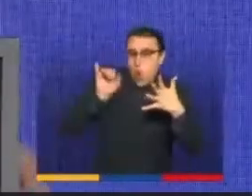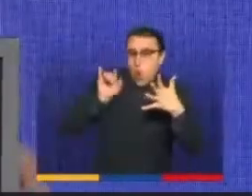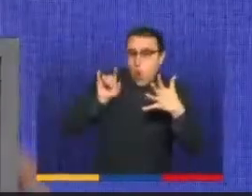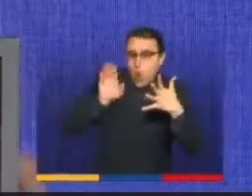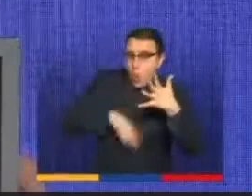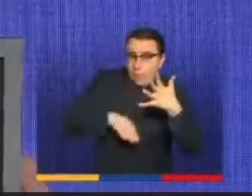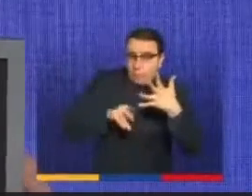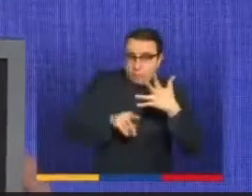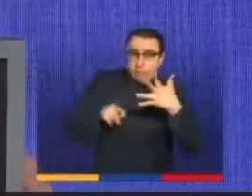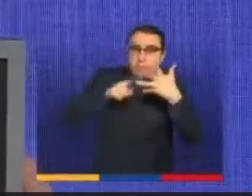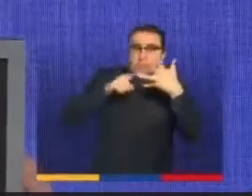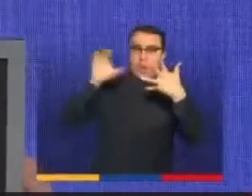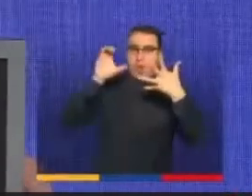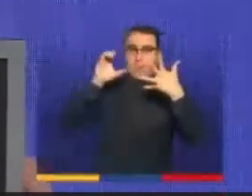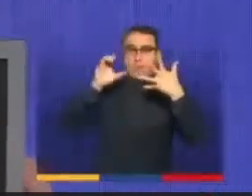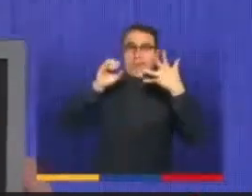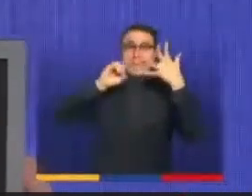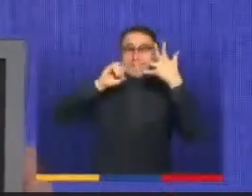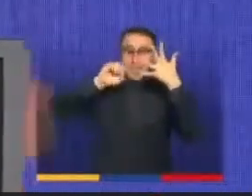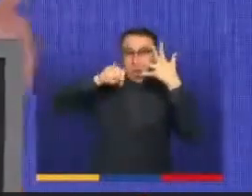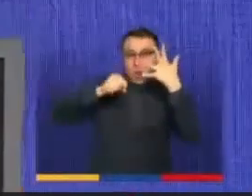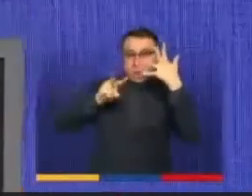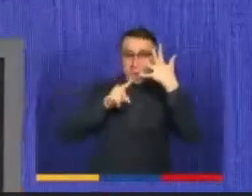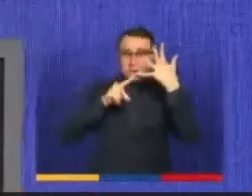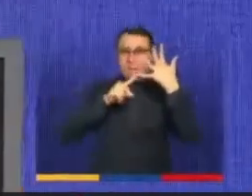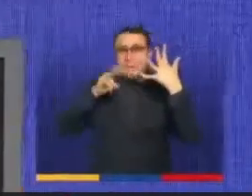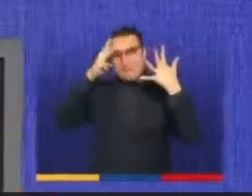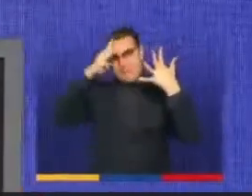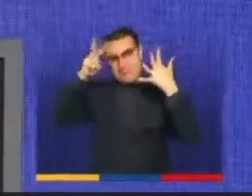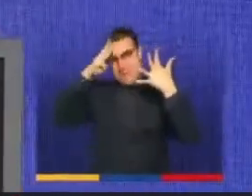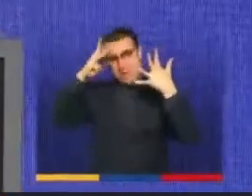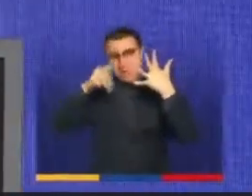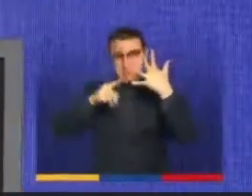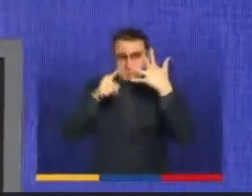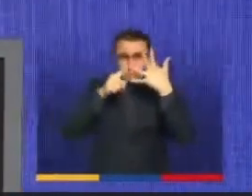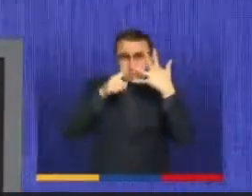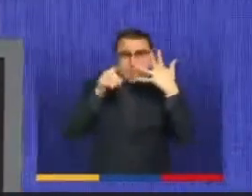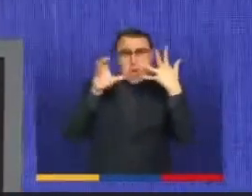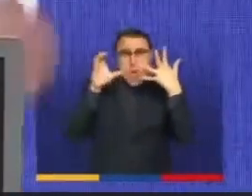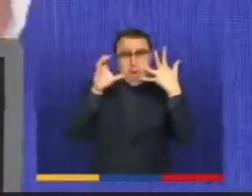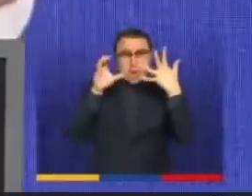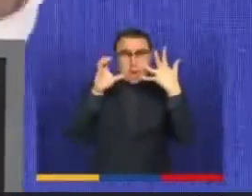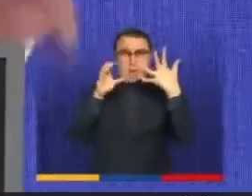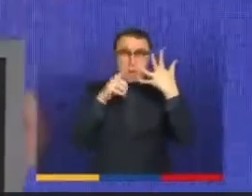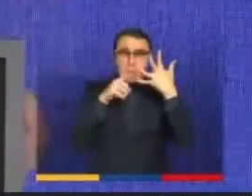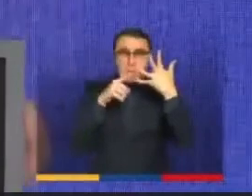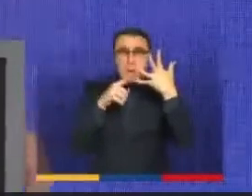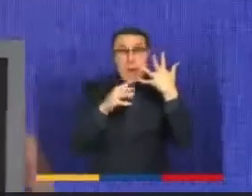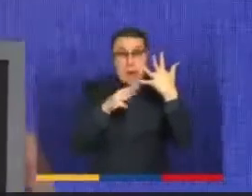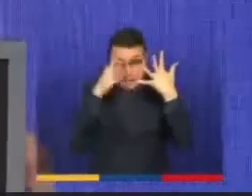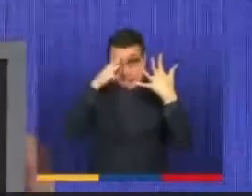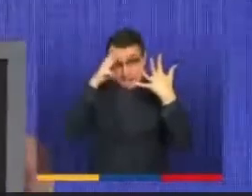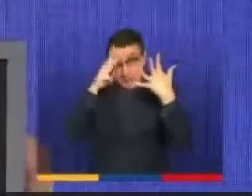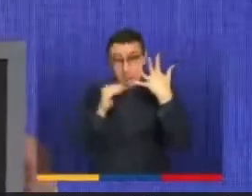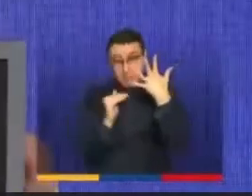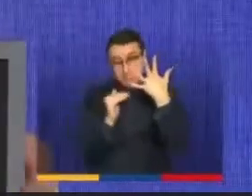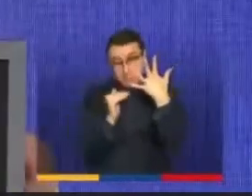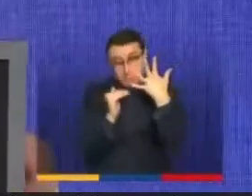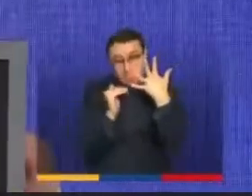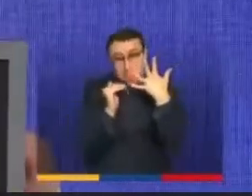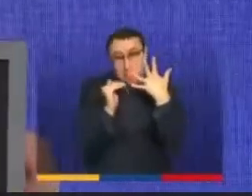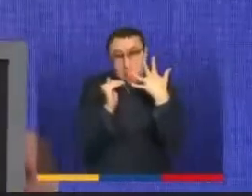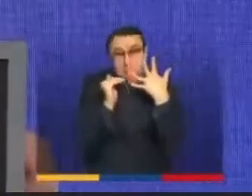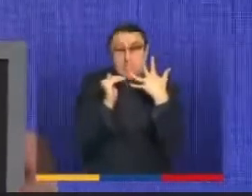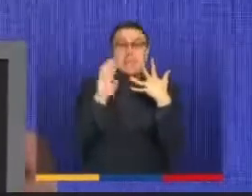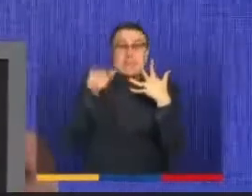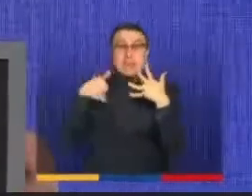México. Si no, seríamos el último. Y Colombia está siendo alcanzada por México. Es decir, que vamos